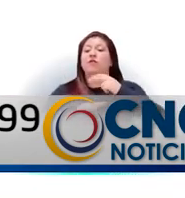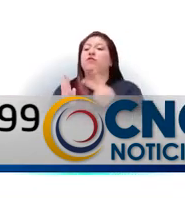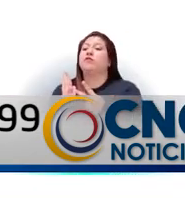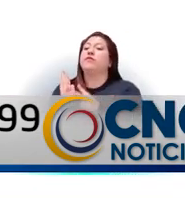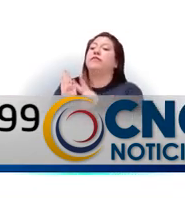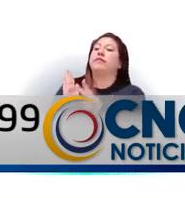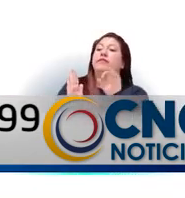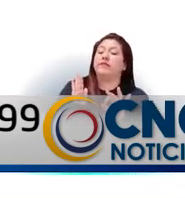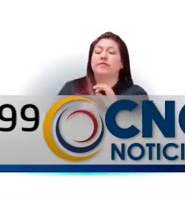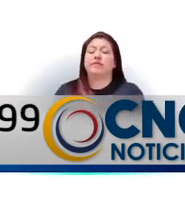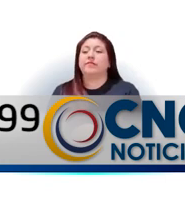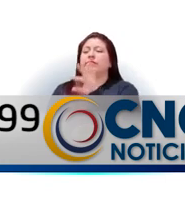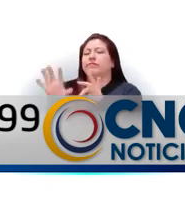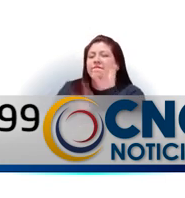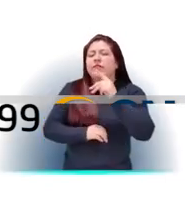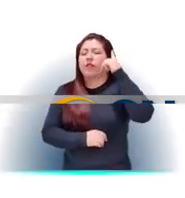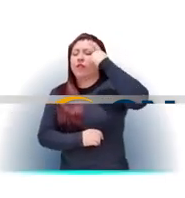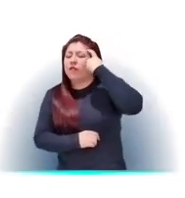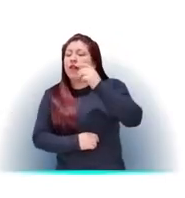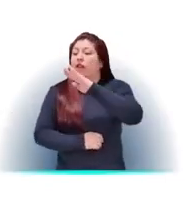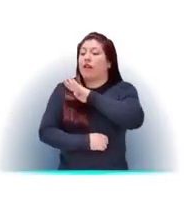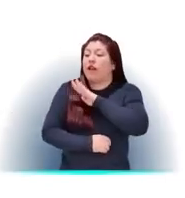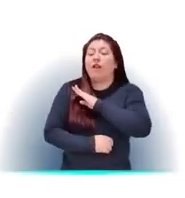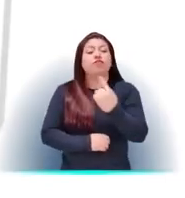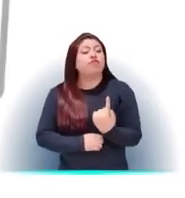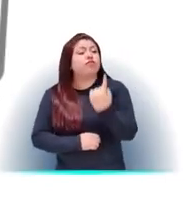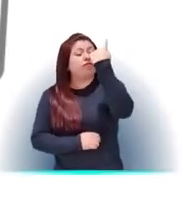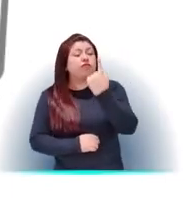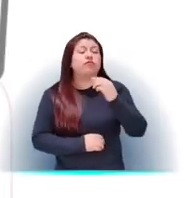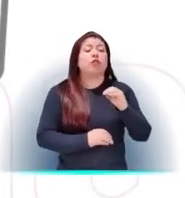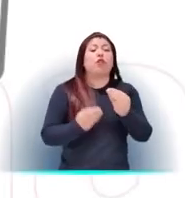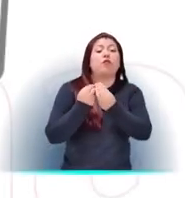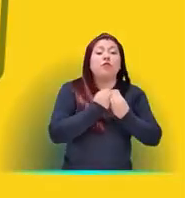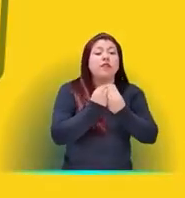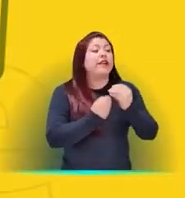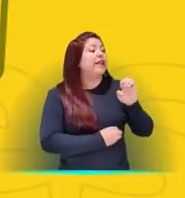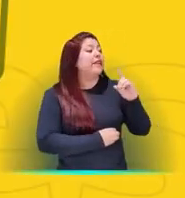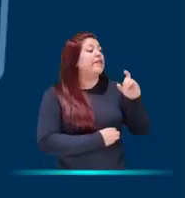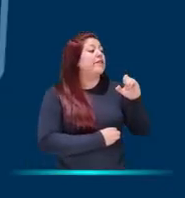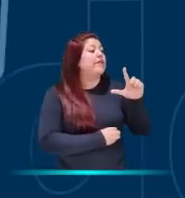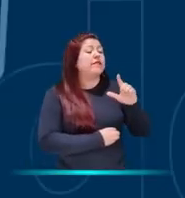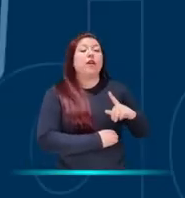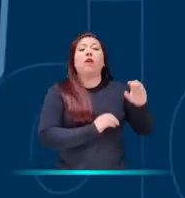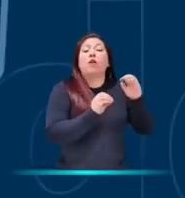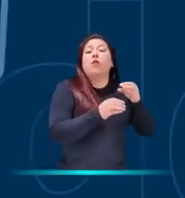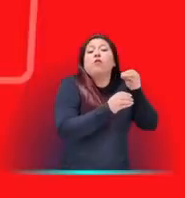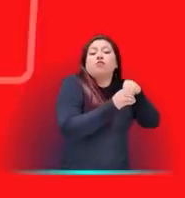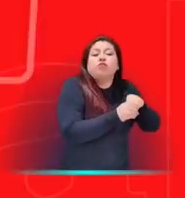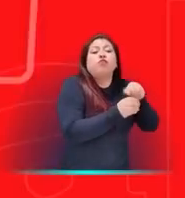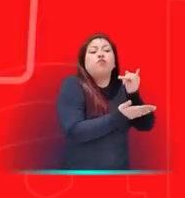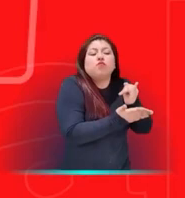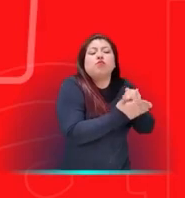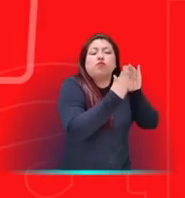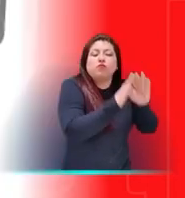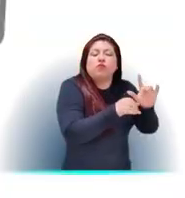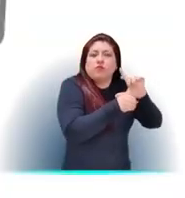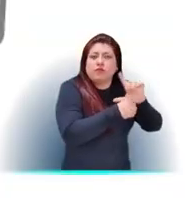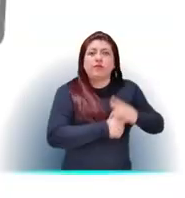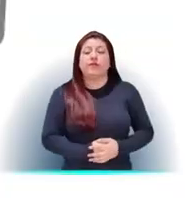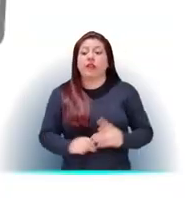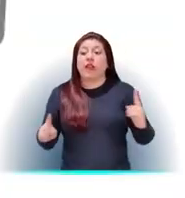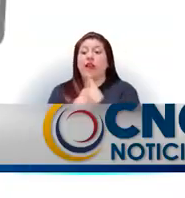ejercen su derecho al voto se suman la registradurías municipales a nivel departamental y los puntos móviles de inscripción